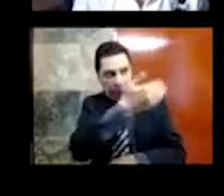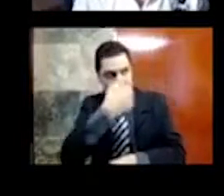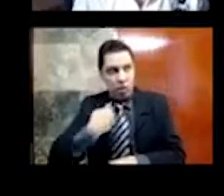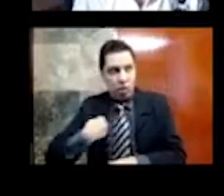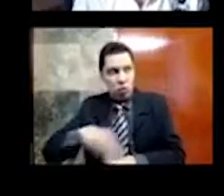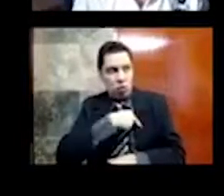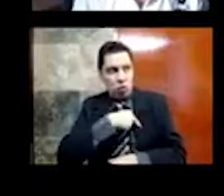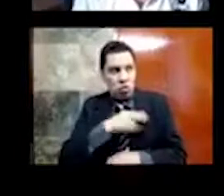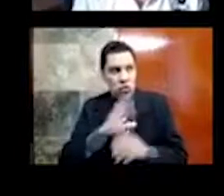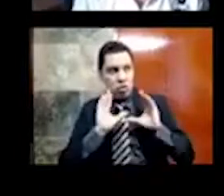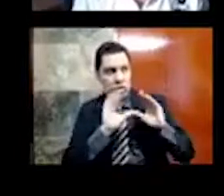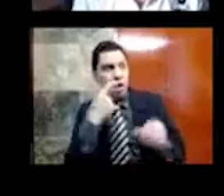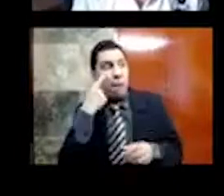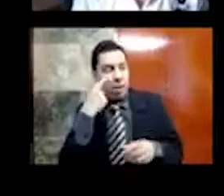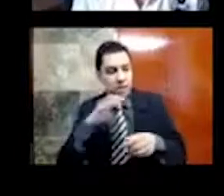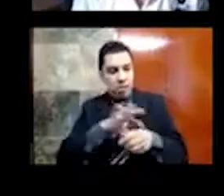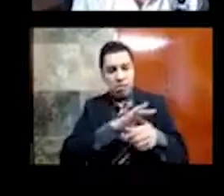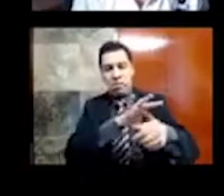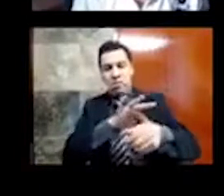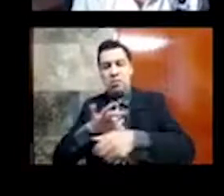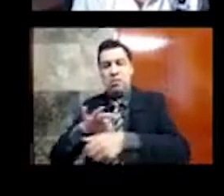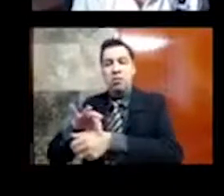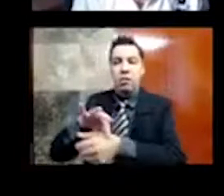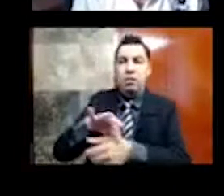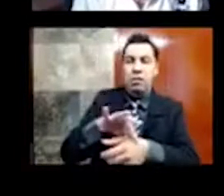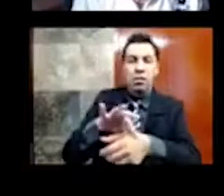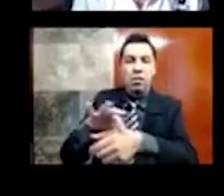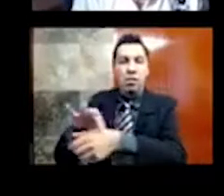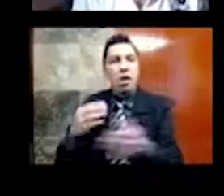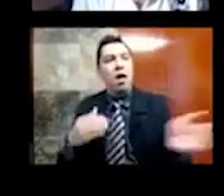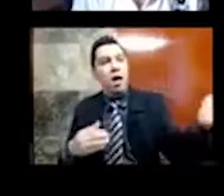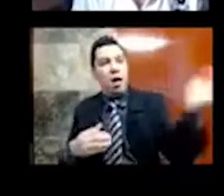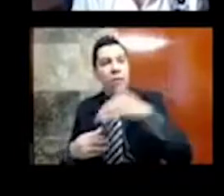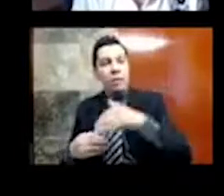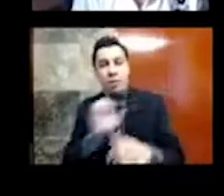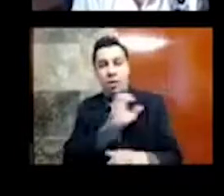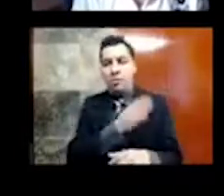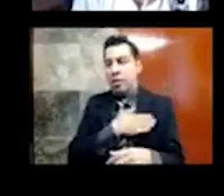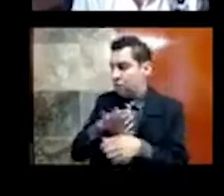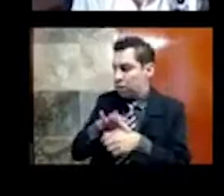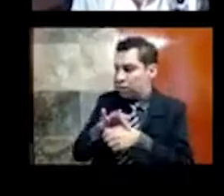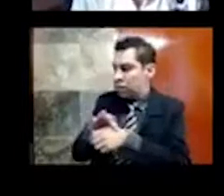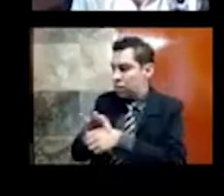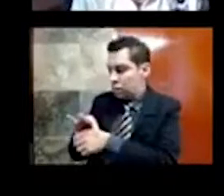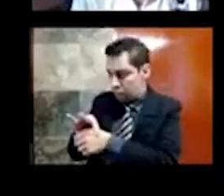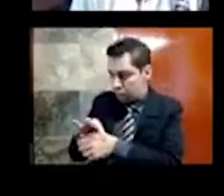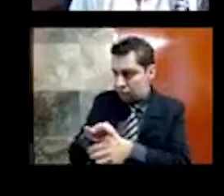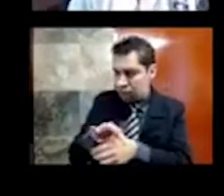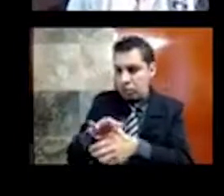y les enseñan el camino. El camino no pasaba por en medio de los volcanes,